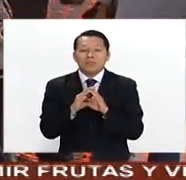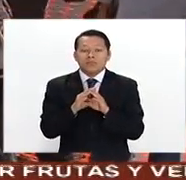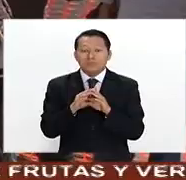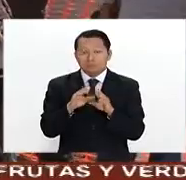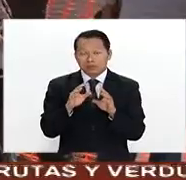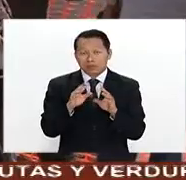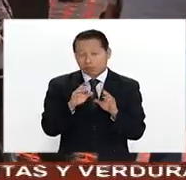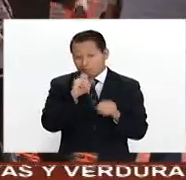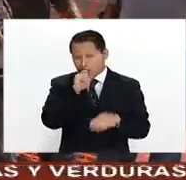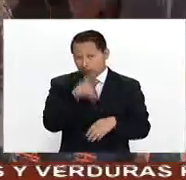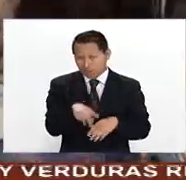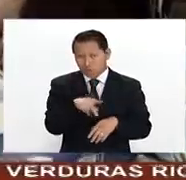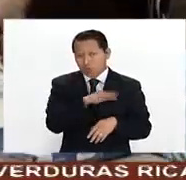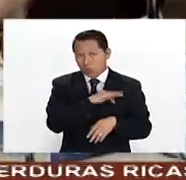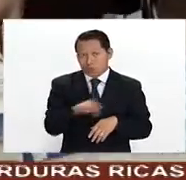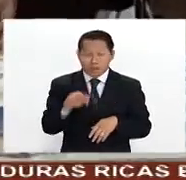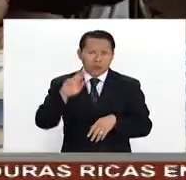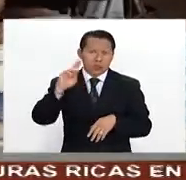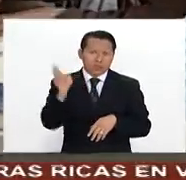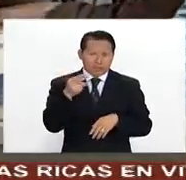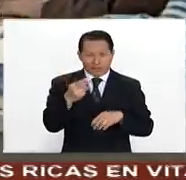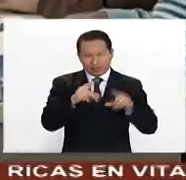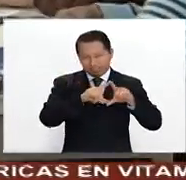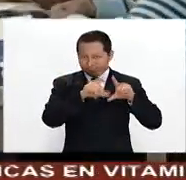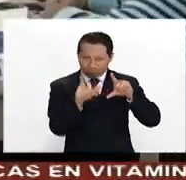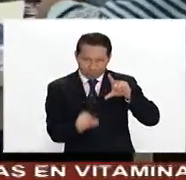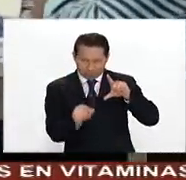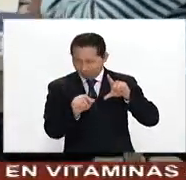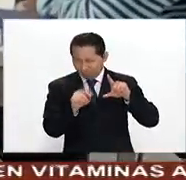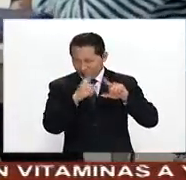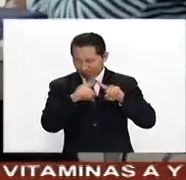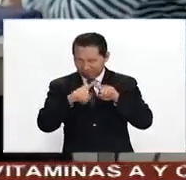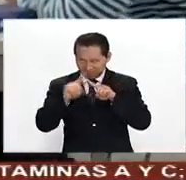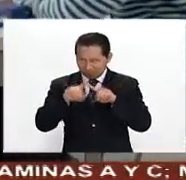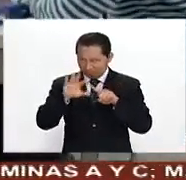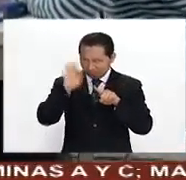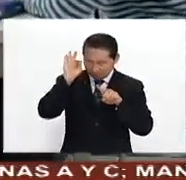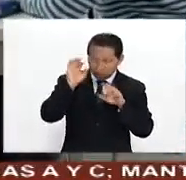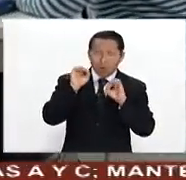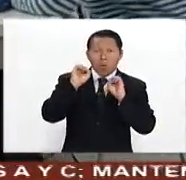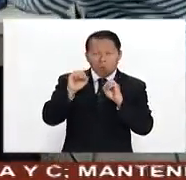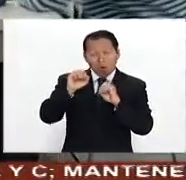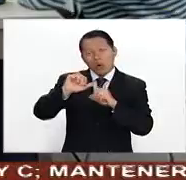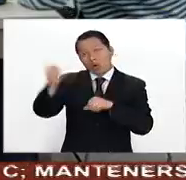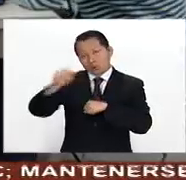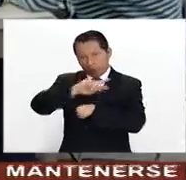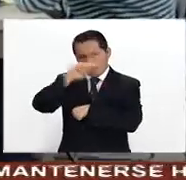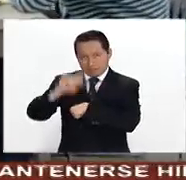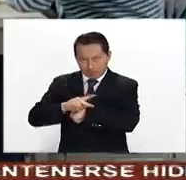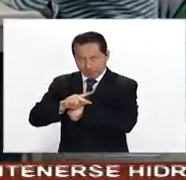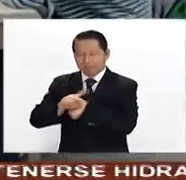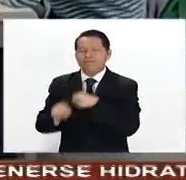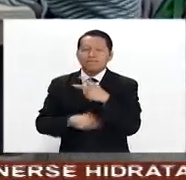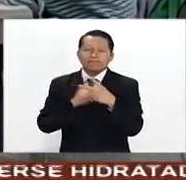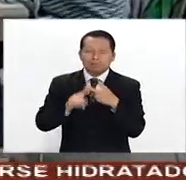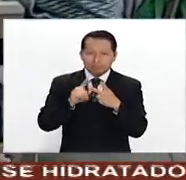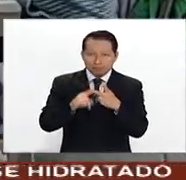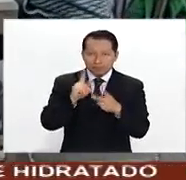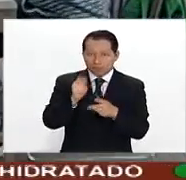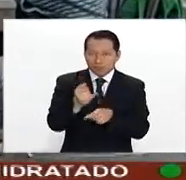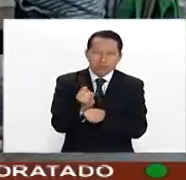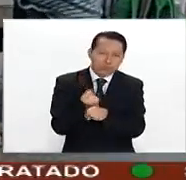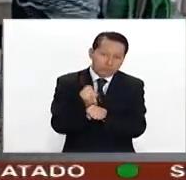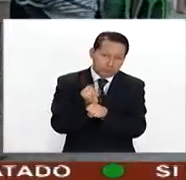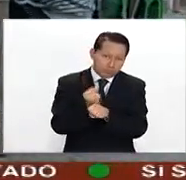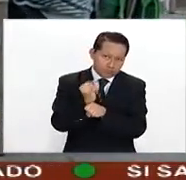de estudios, ya sea en una universidad nacional o extranjera, o también tenemos la parte de investigación, y esta